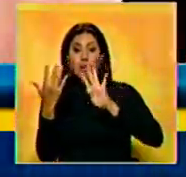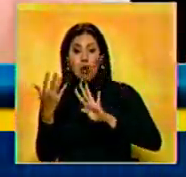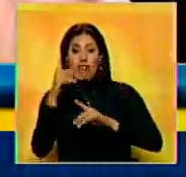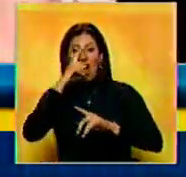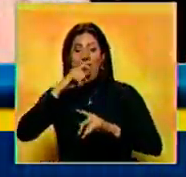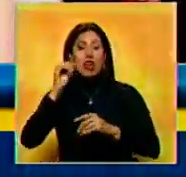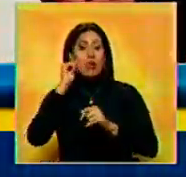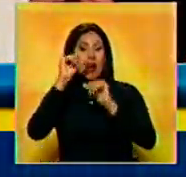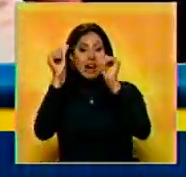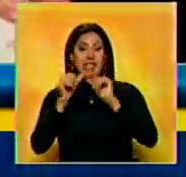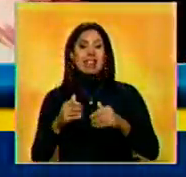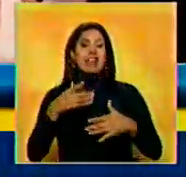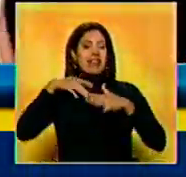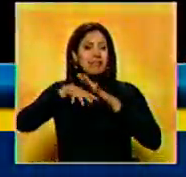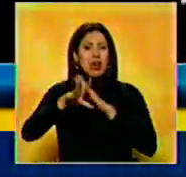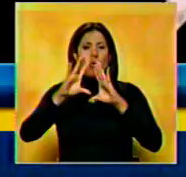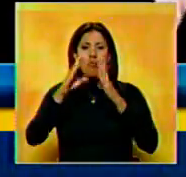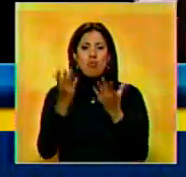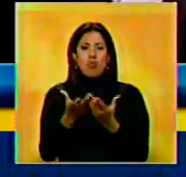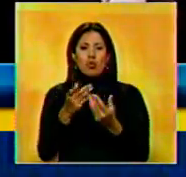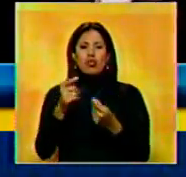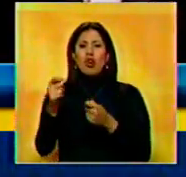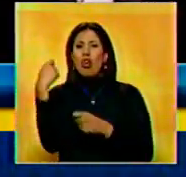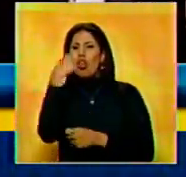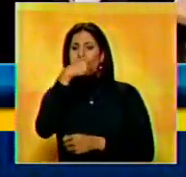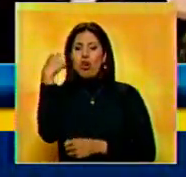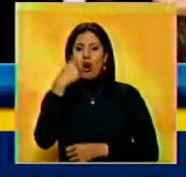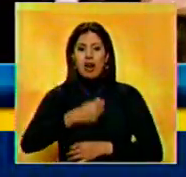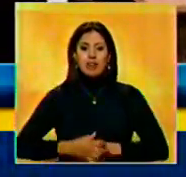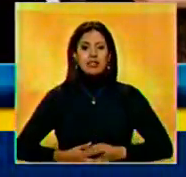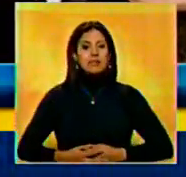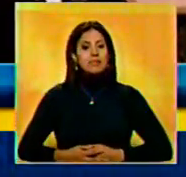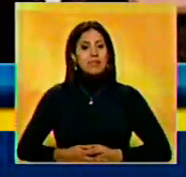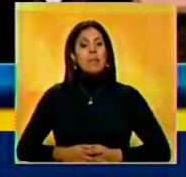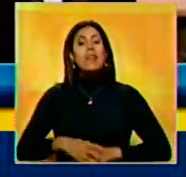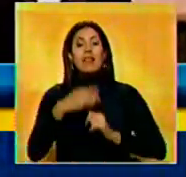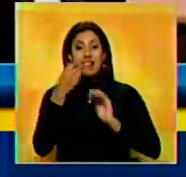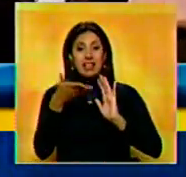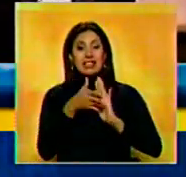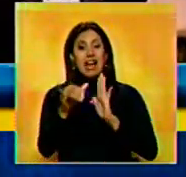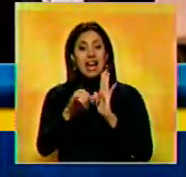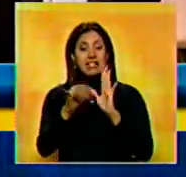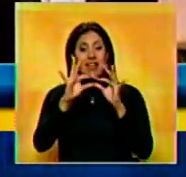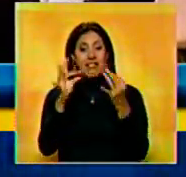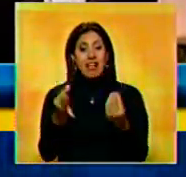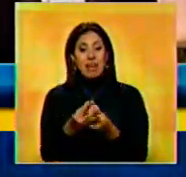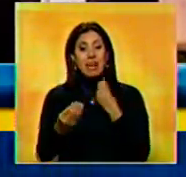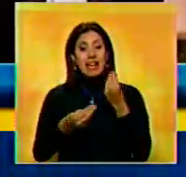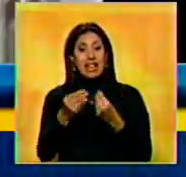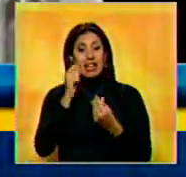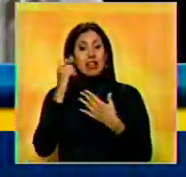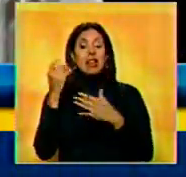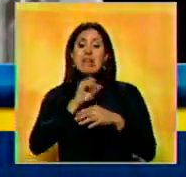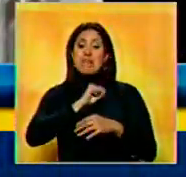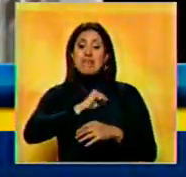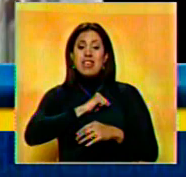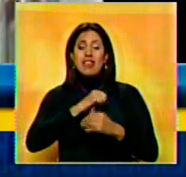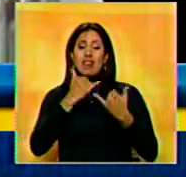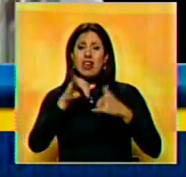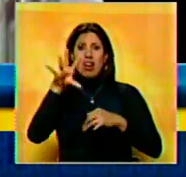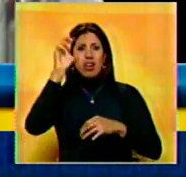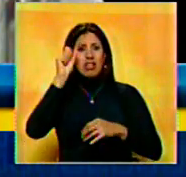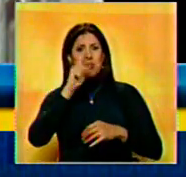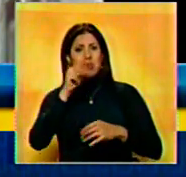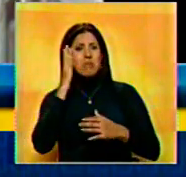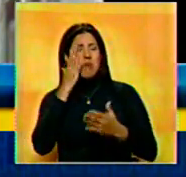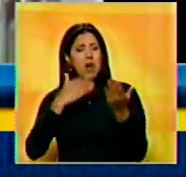año en el que la actriz estaba sumergida en el mundo de las sustancias ilícitas. Una fuente cercana a la familia señaló que Brad tiene miedo de que sus hijos se